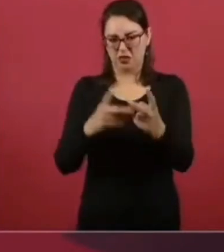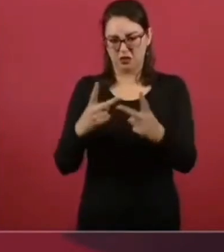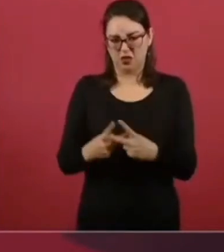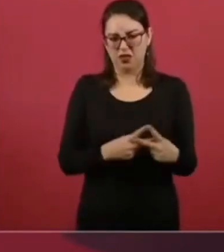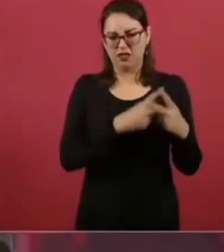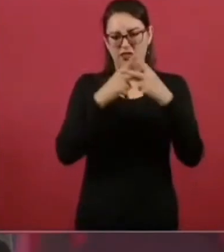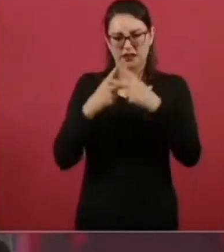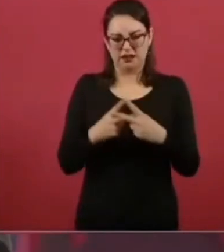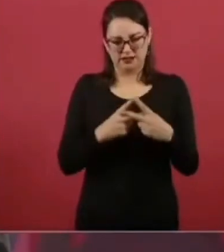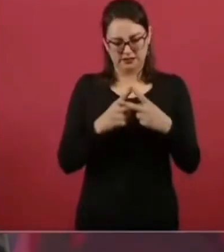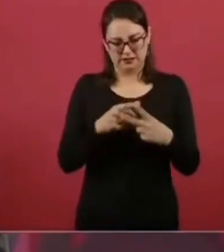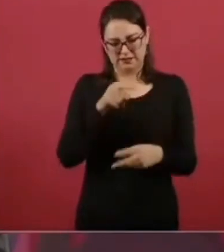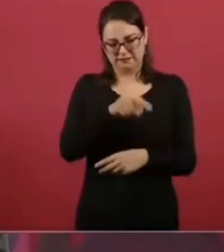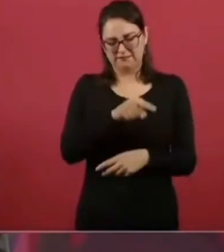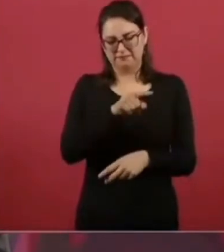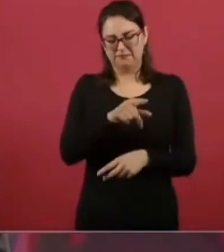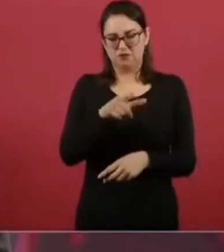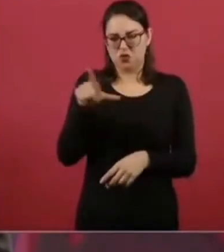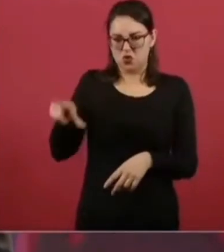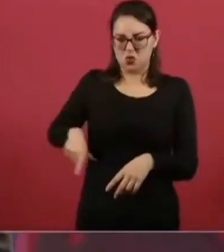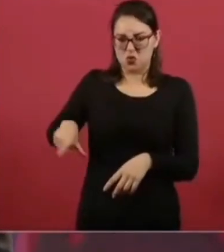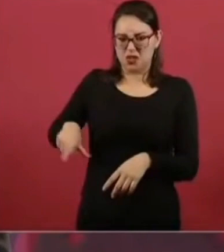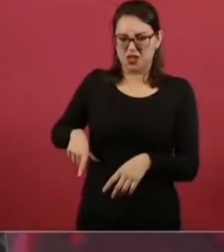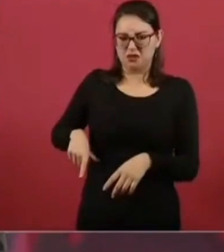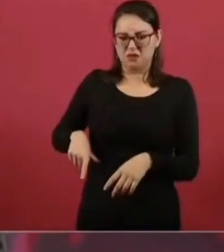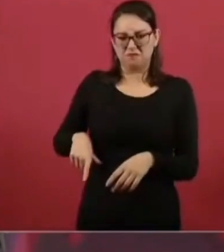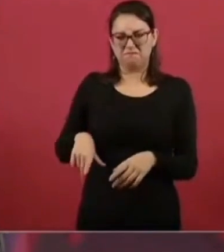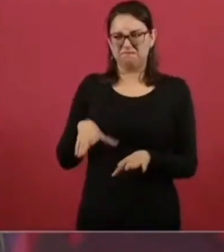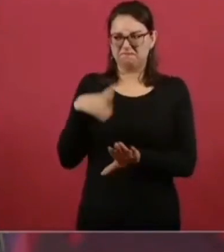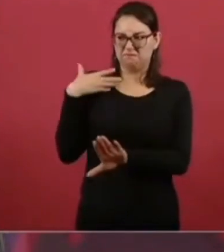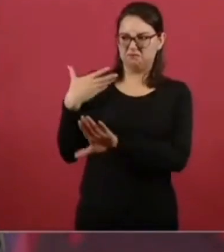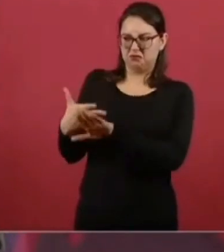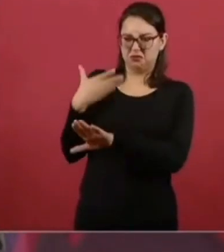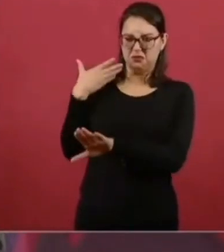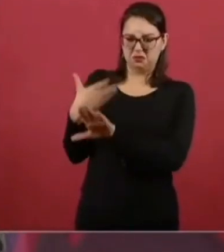para golpear.